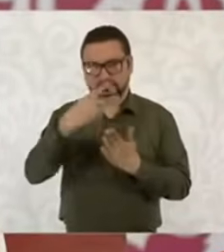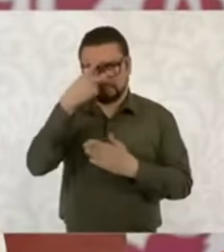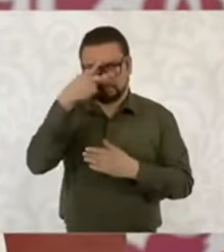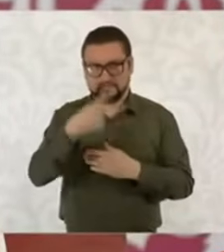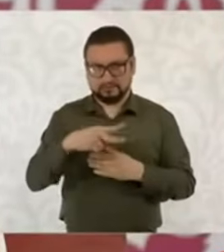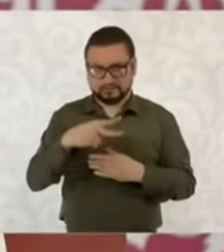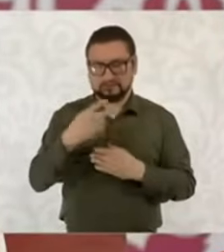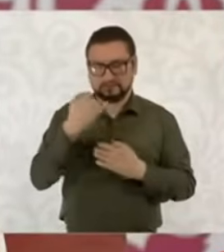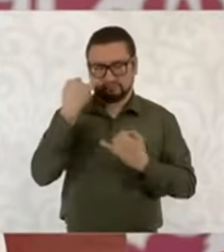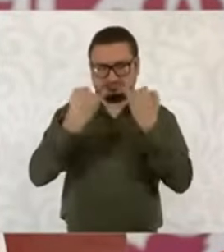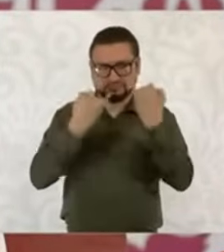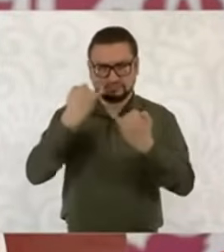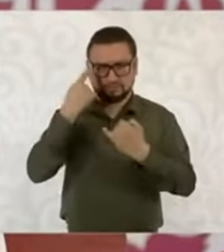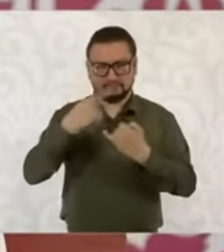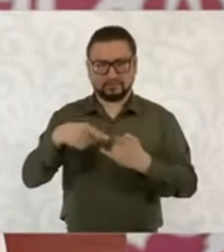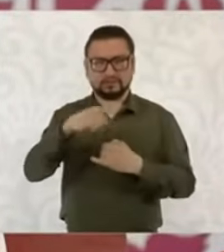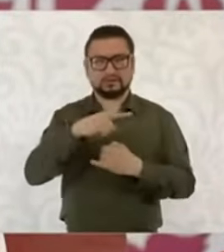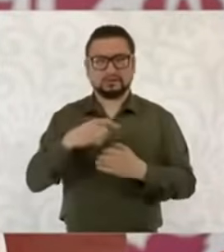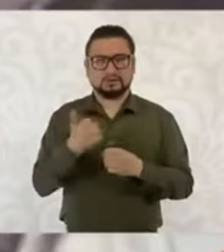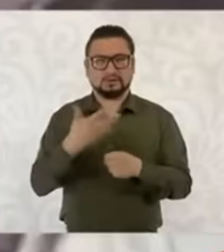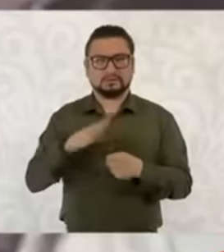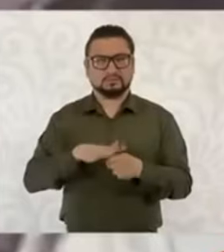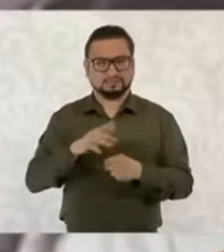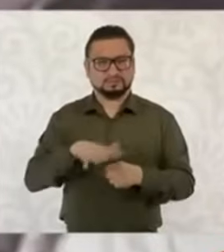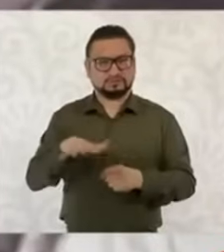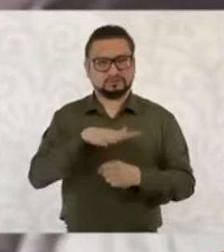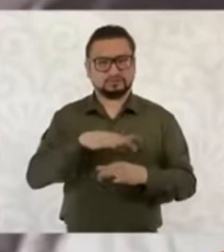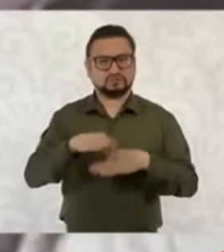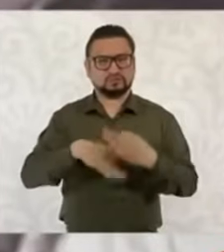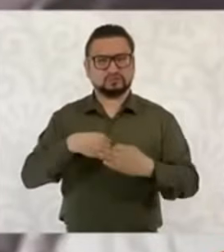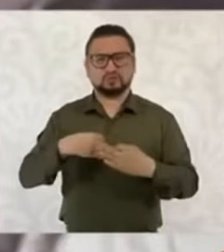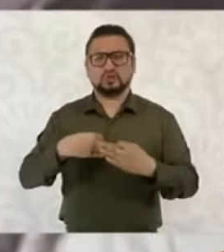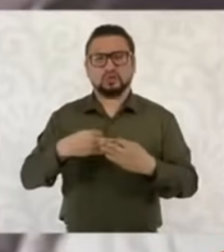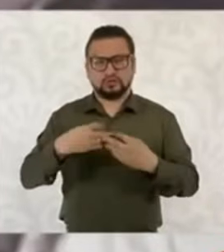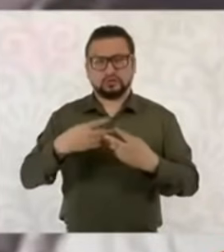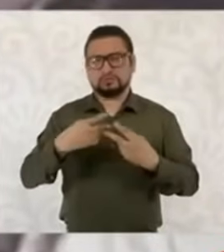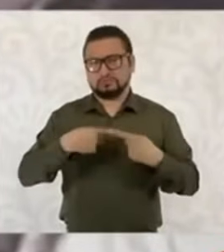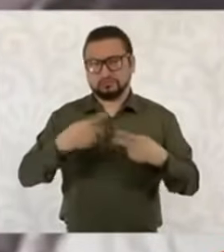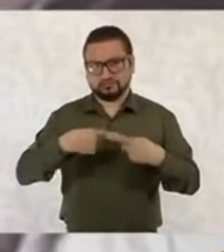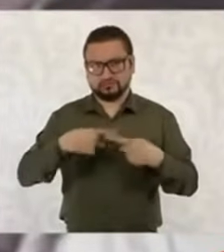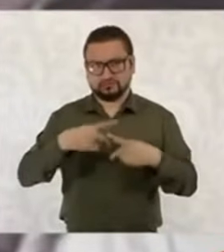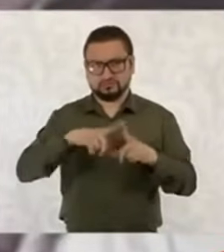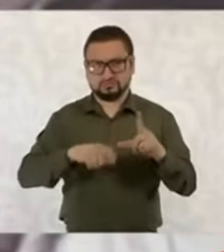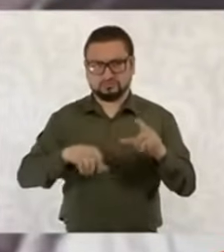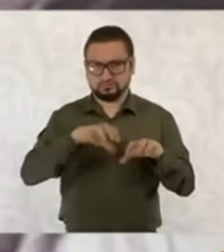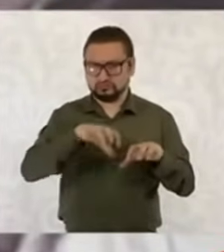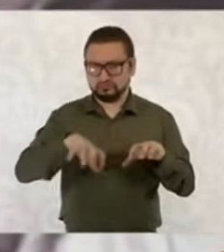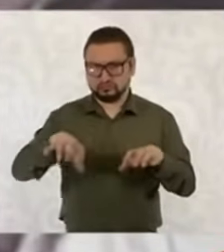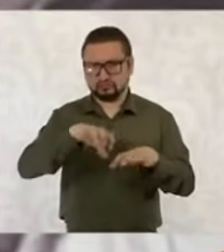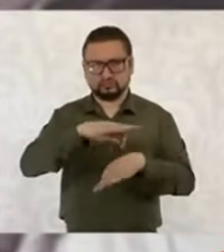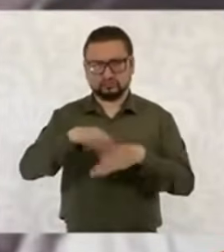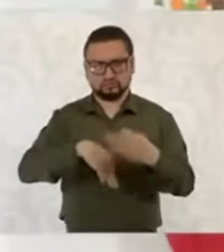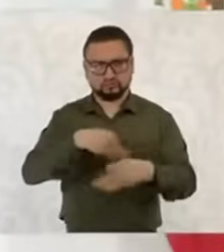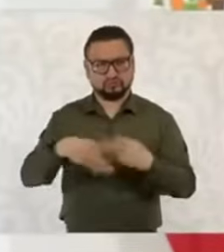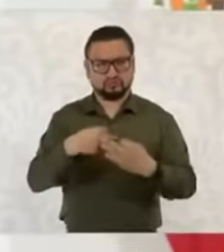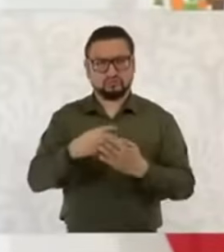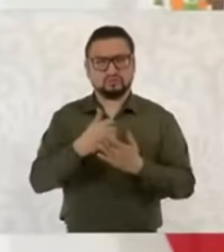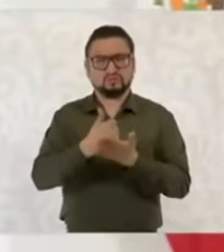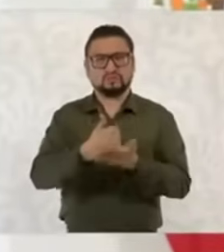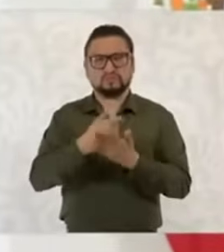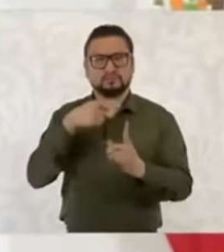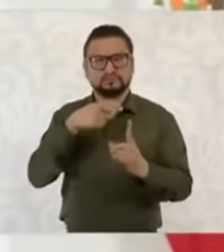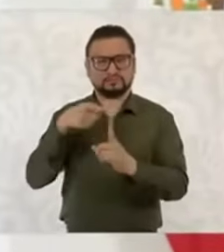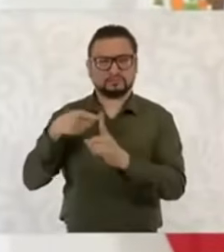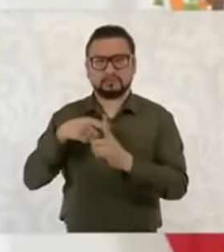estrategia económica de la administración, que involucra a todos los sectores de la sociedad con el objetivo de alcanzar